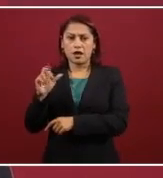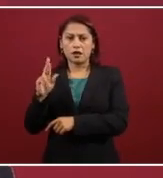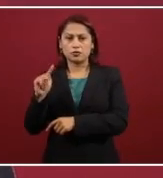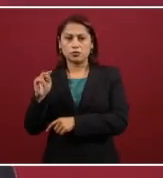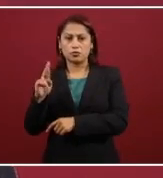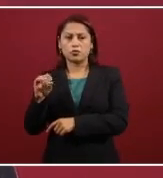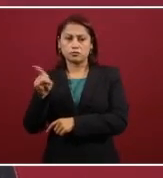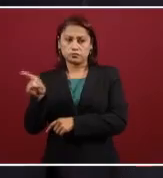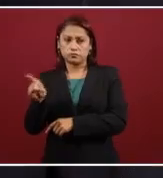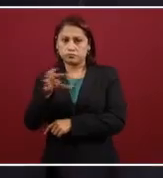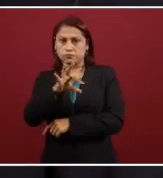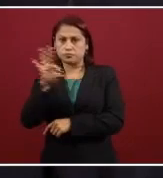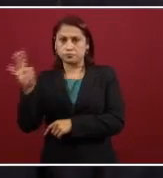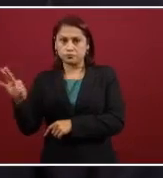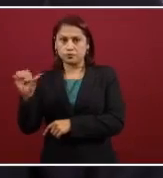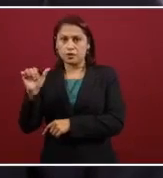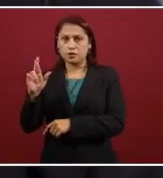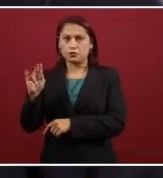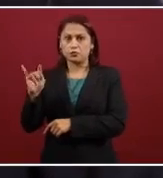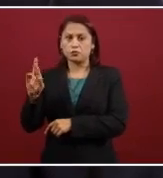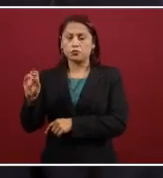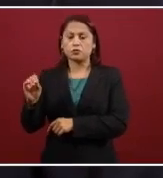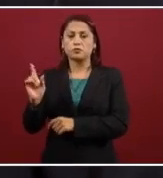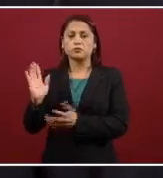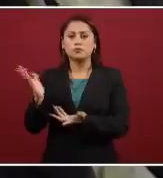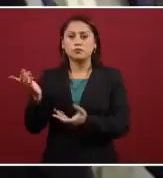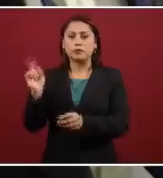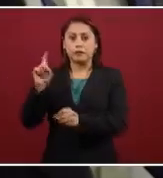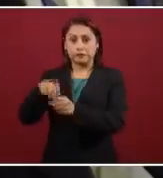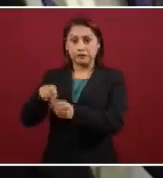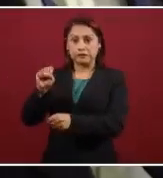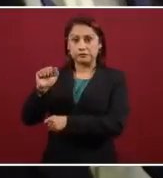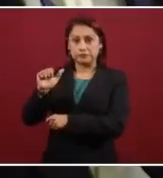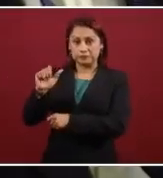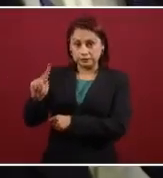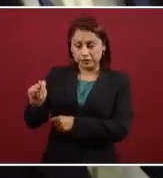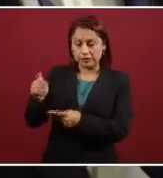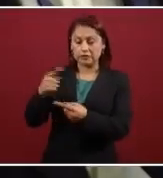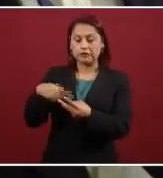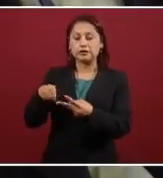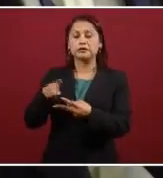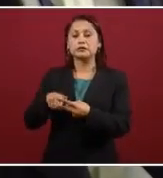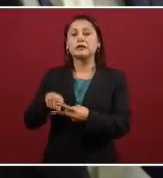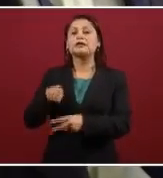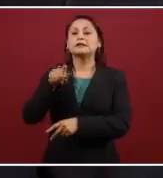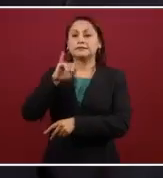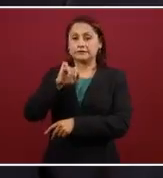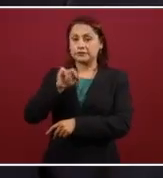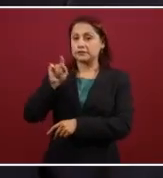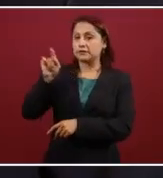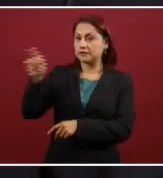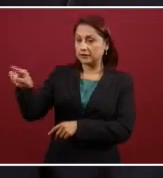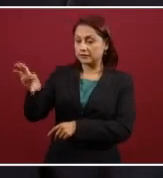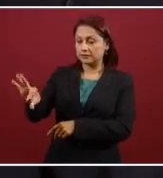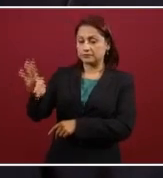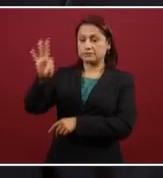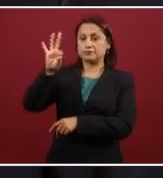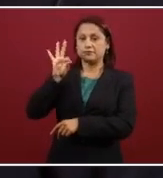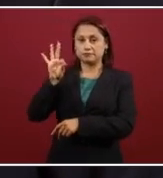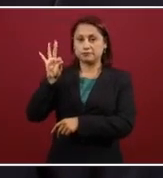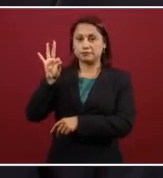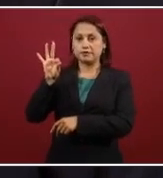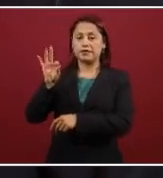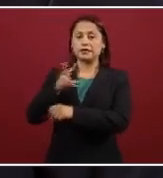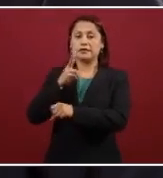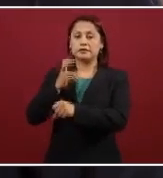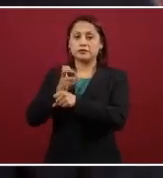el caso del SAT y por ejemplo el caso y él nombró a la subsecretaria de Egresos. En el caso